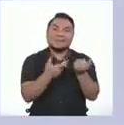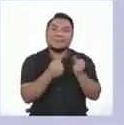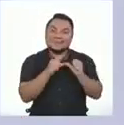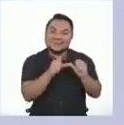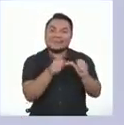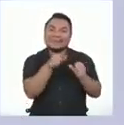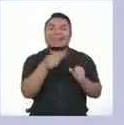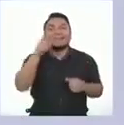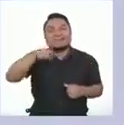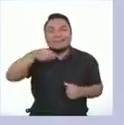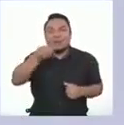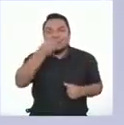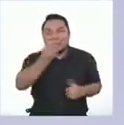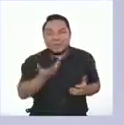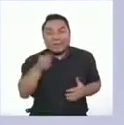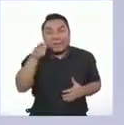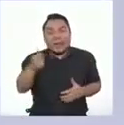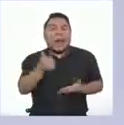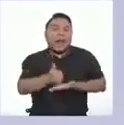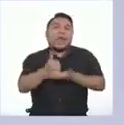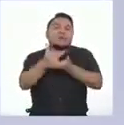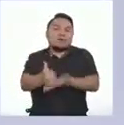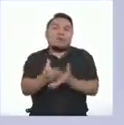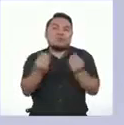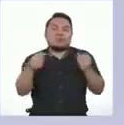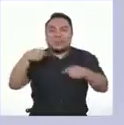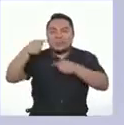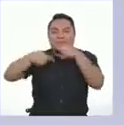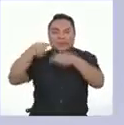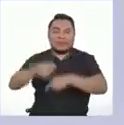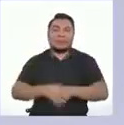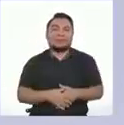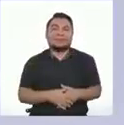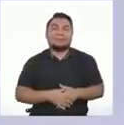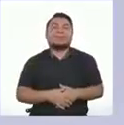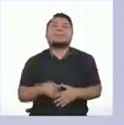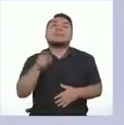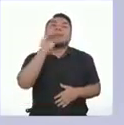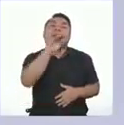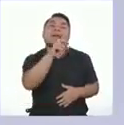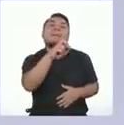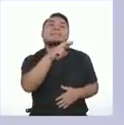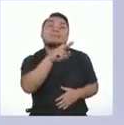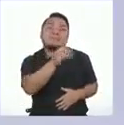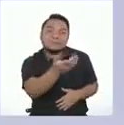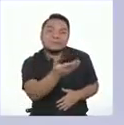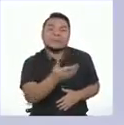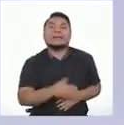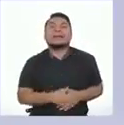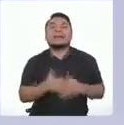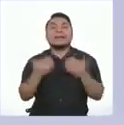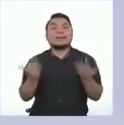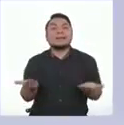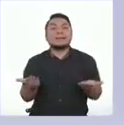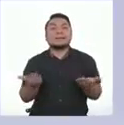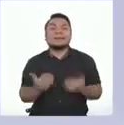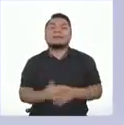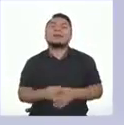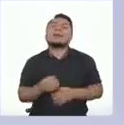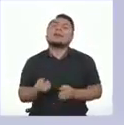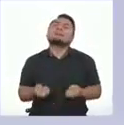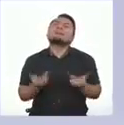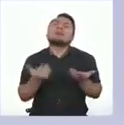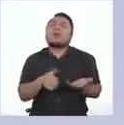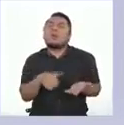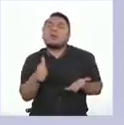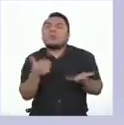tenemos. Esto nos ayudará mucho en nuestro día a día. Patricia, ¿y en qué